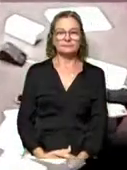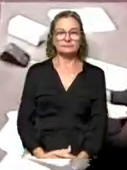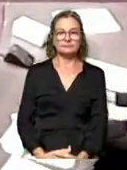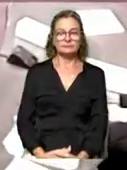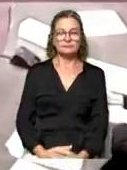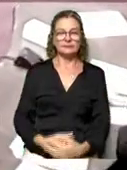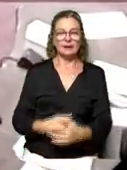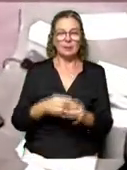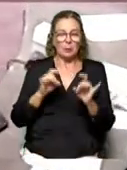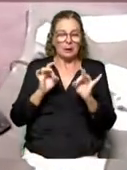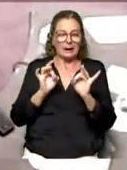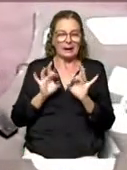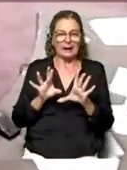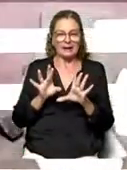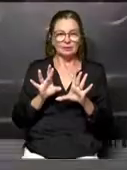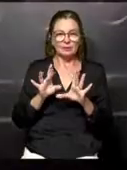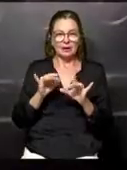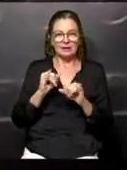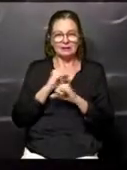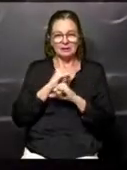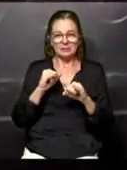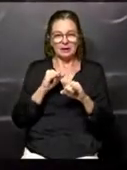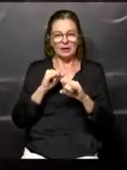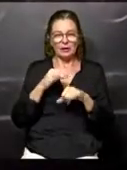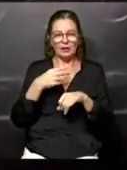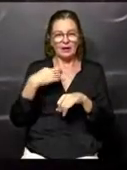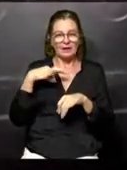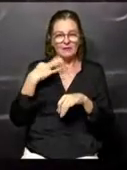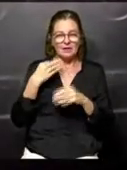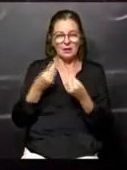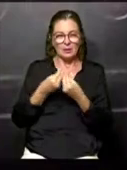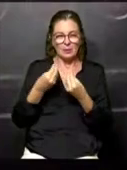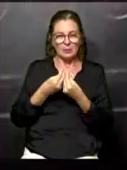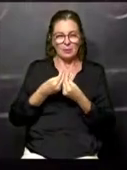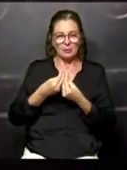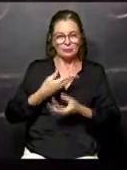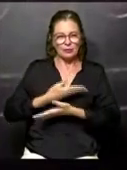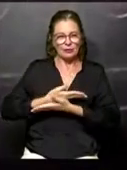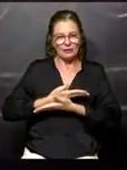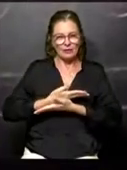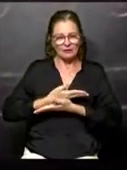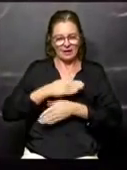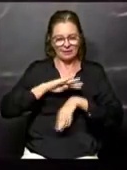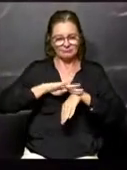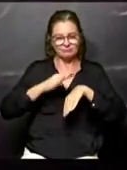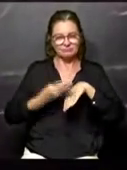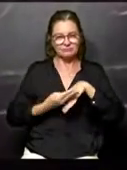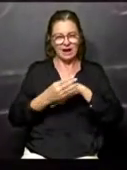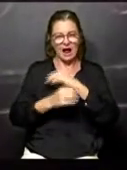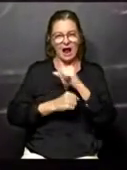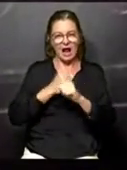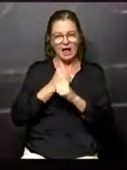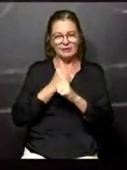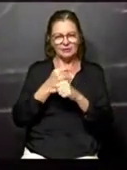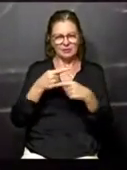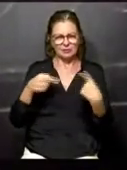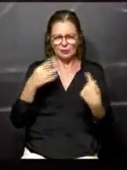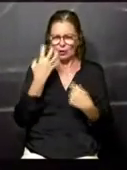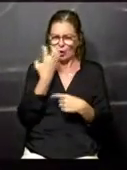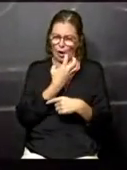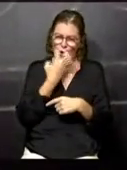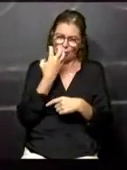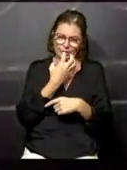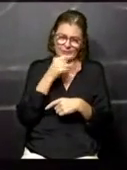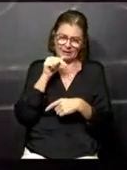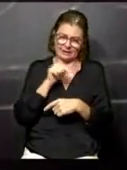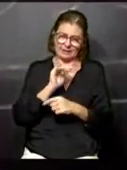Hemos naturalizado terminar con la vida de miles de seres humanos al año. ¿Habrá cosa más aberrante